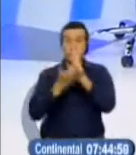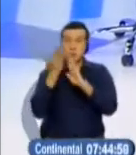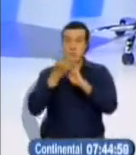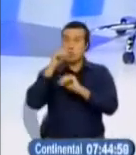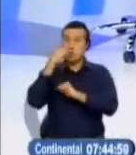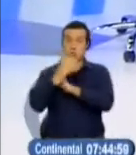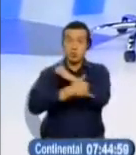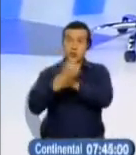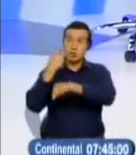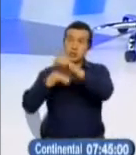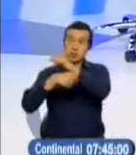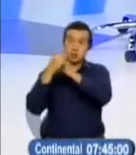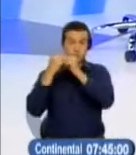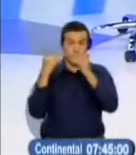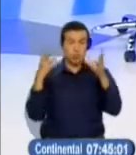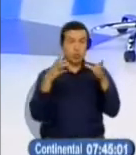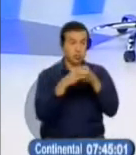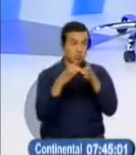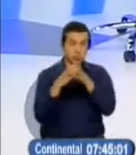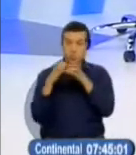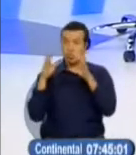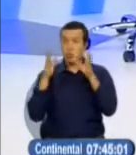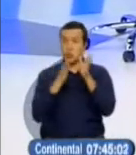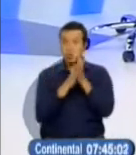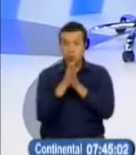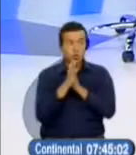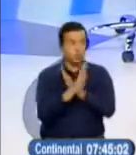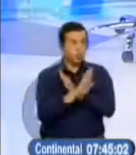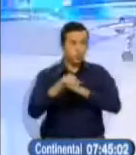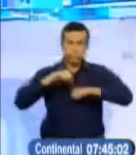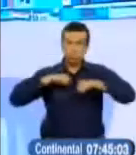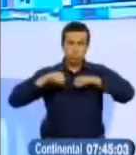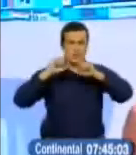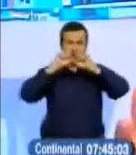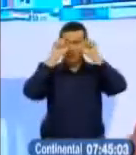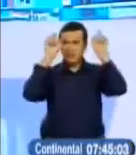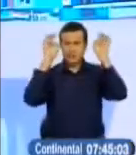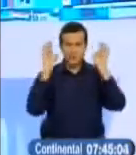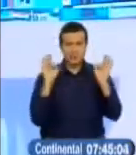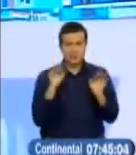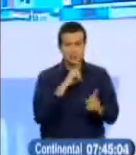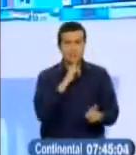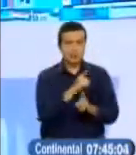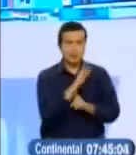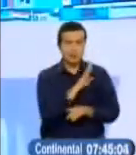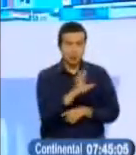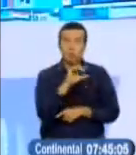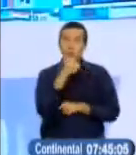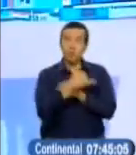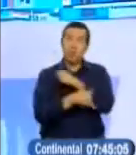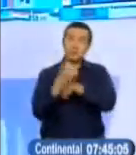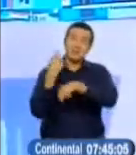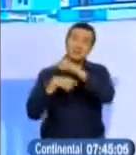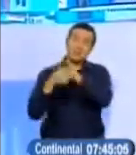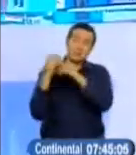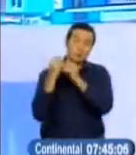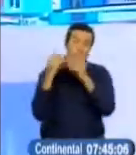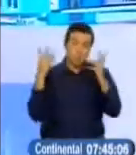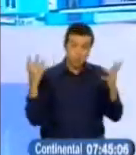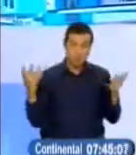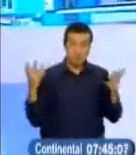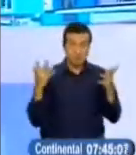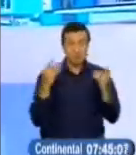también existen algunas asociaciones cacaoteras que tienen una gestión empresarial que incluso están exportando es decir hay